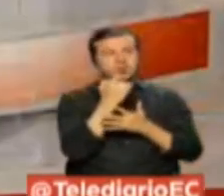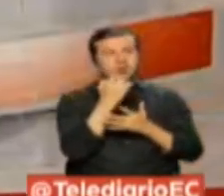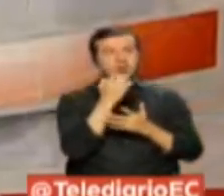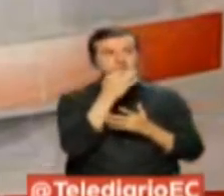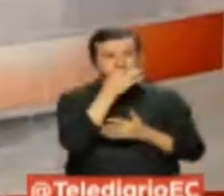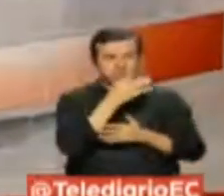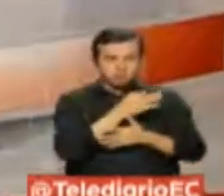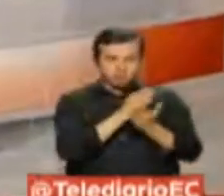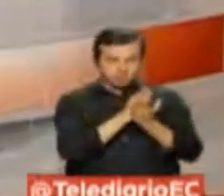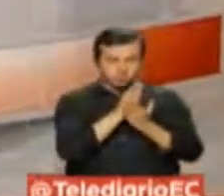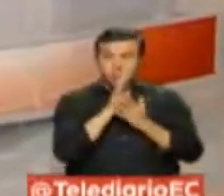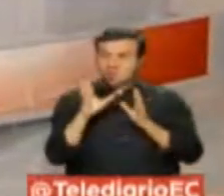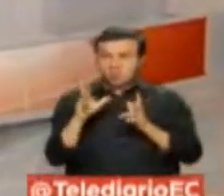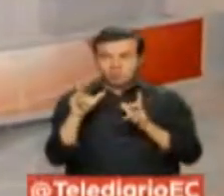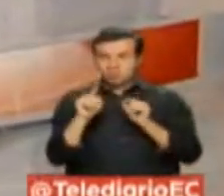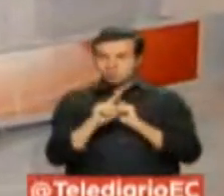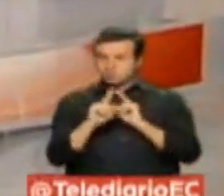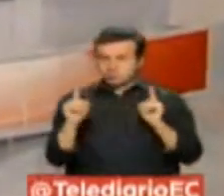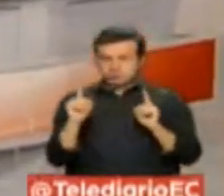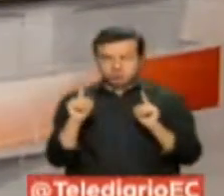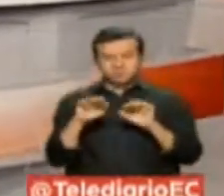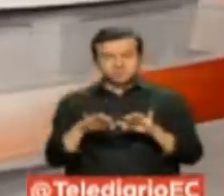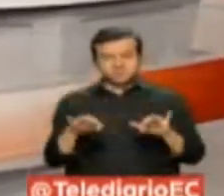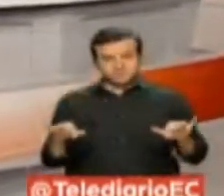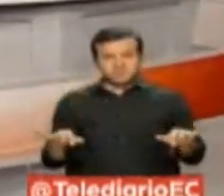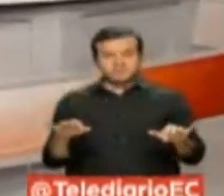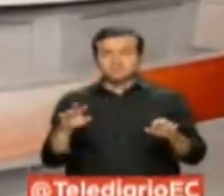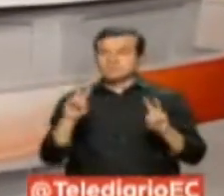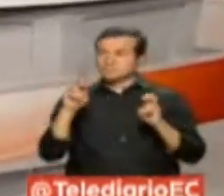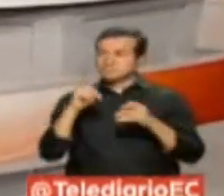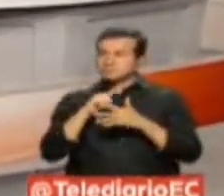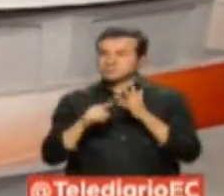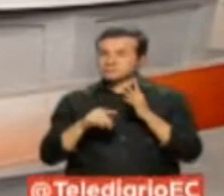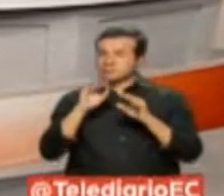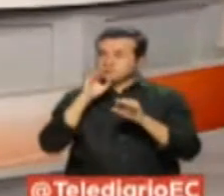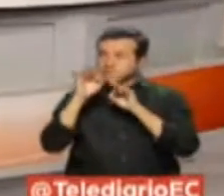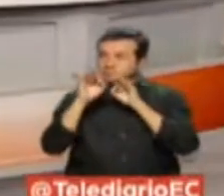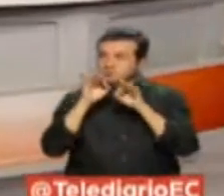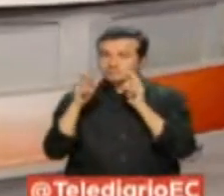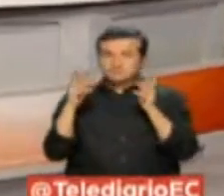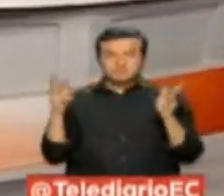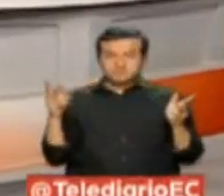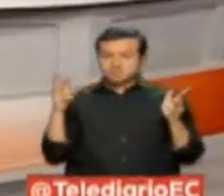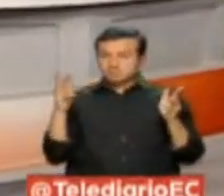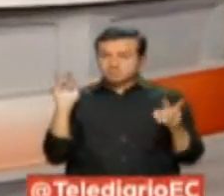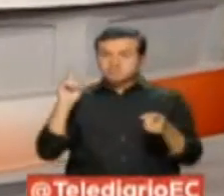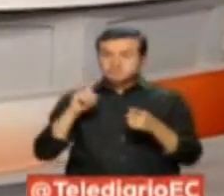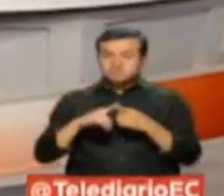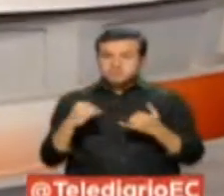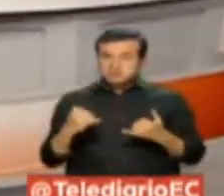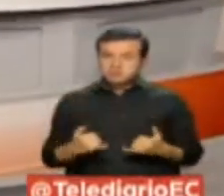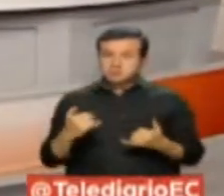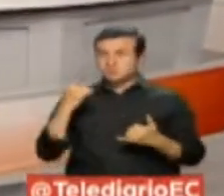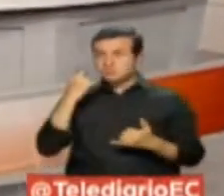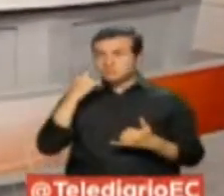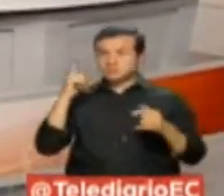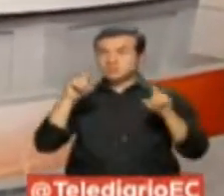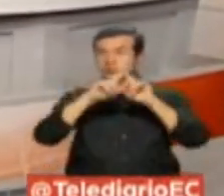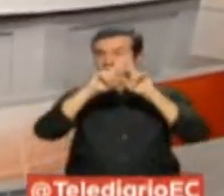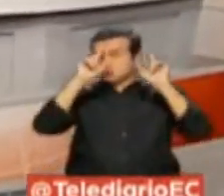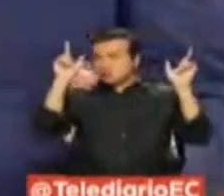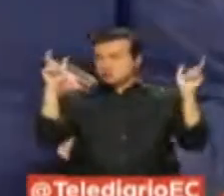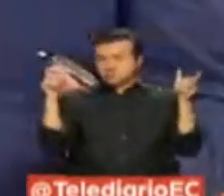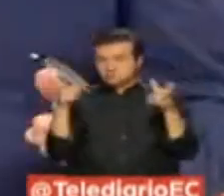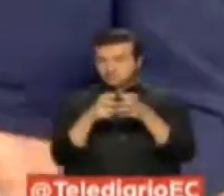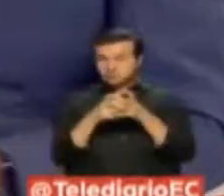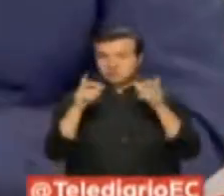corrupto. Bueno, pero si vamos a mirar con rigor este tema, déjeme decirle, no se ha dado el caso todavía de que una cámara de comercio,